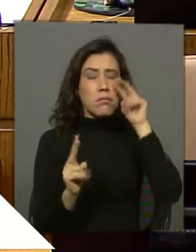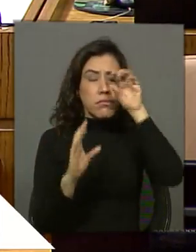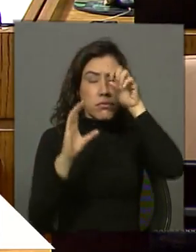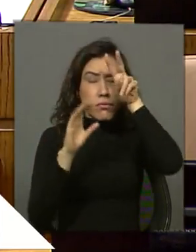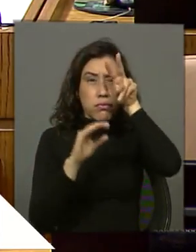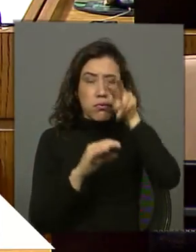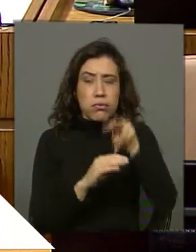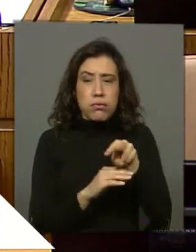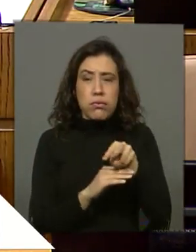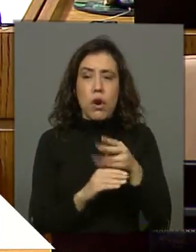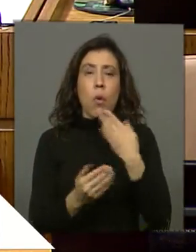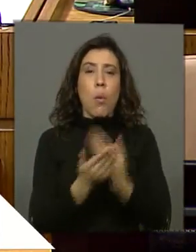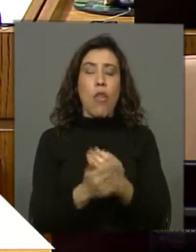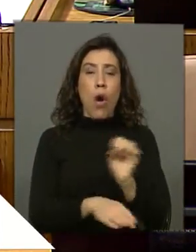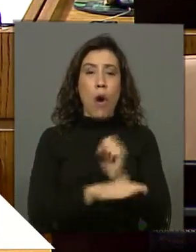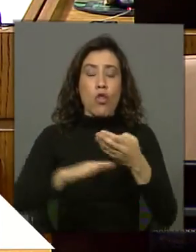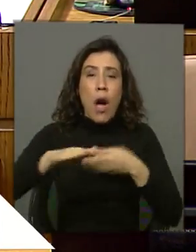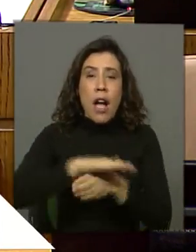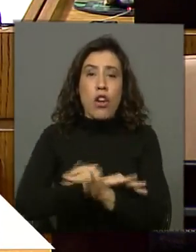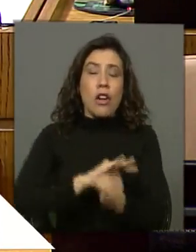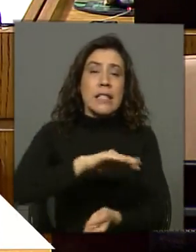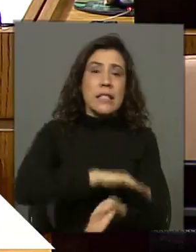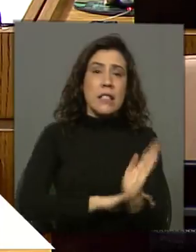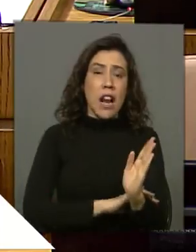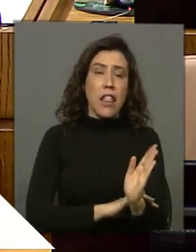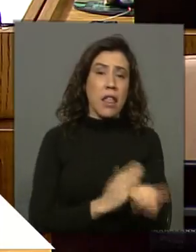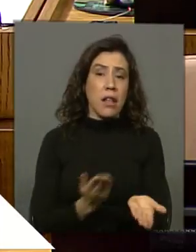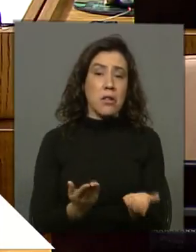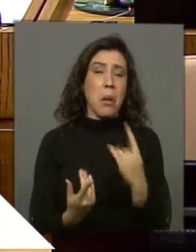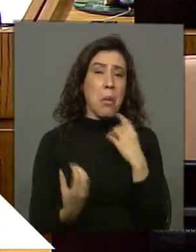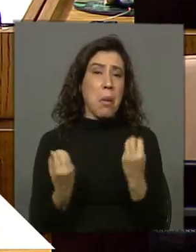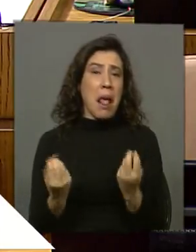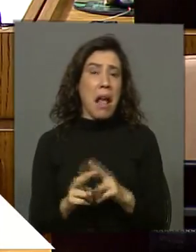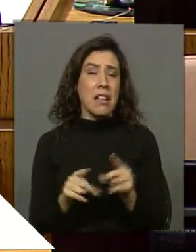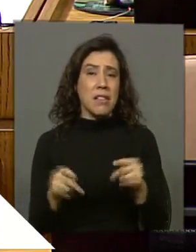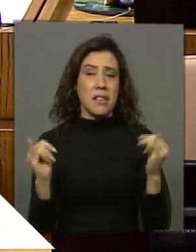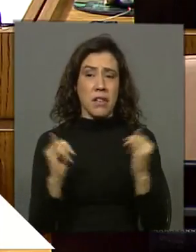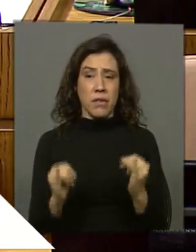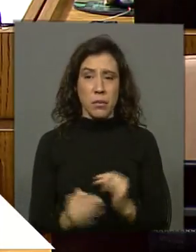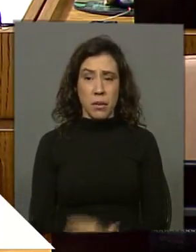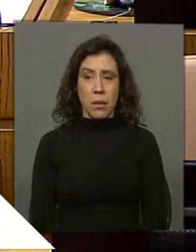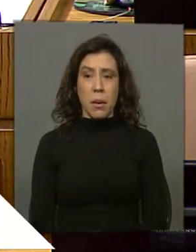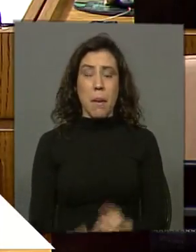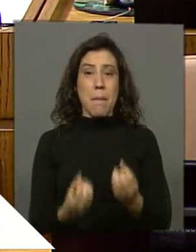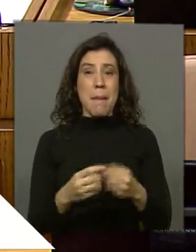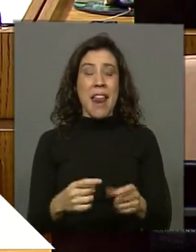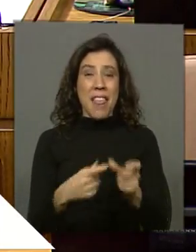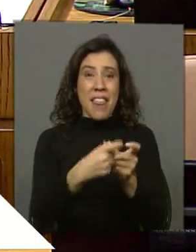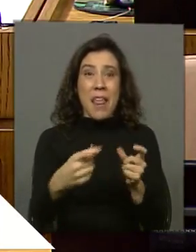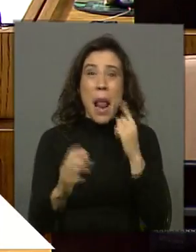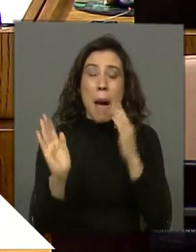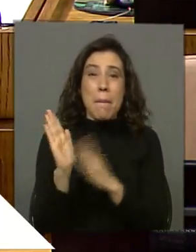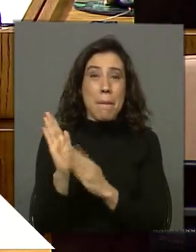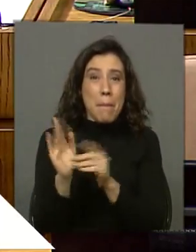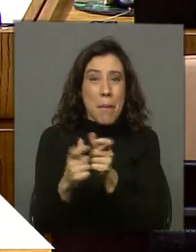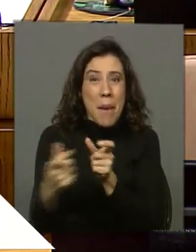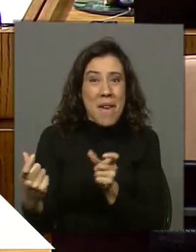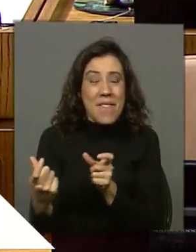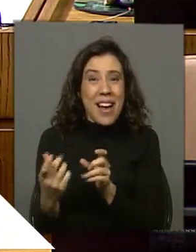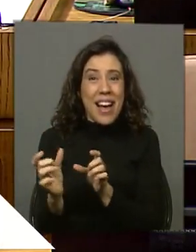el ingreso y la salida por tanto no tenía ningún sentido hacerlo como tal la pérdida del comprobante hoy día también va a ser